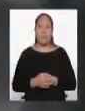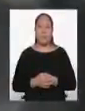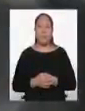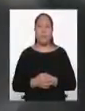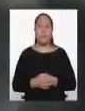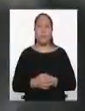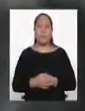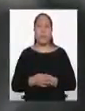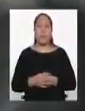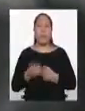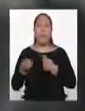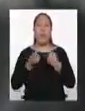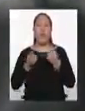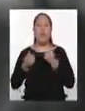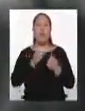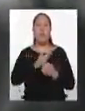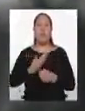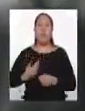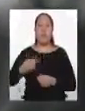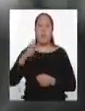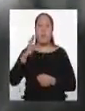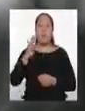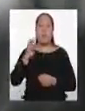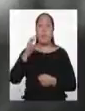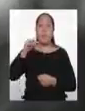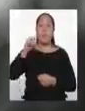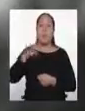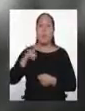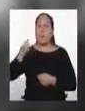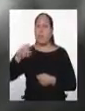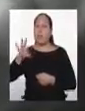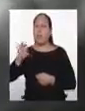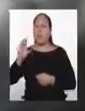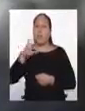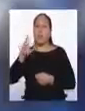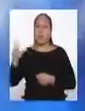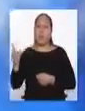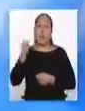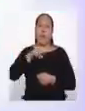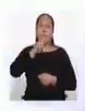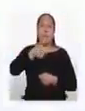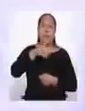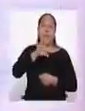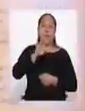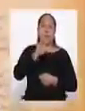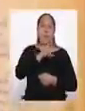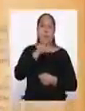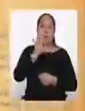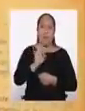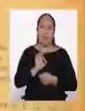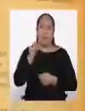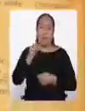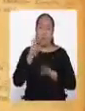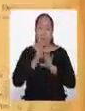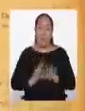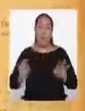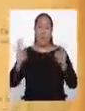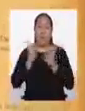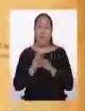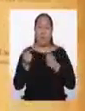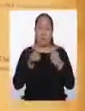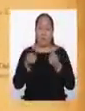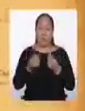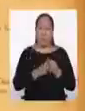El régimen del general Benavides, que se mantuvo de 1933 a 1939, fue muy importante en